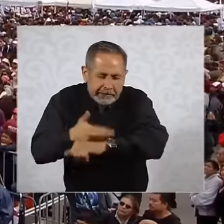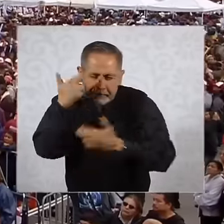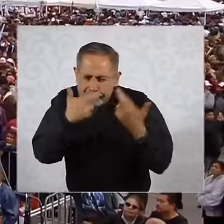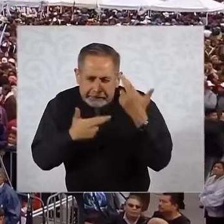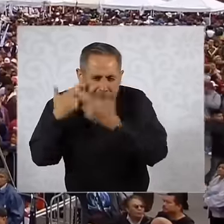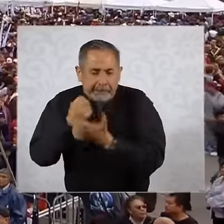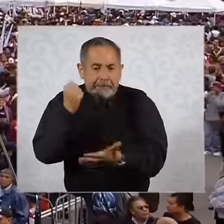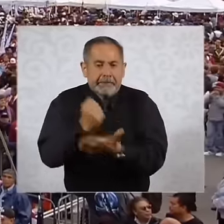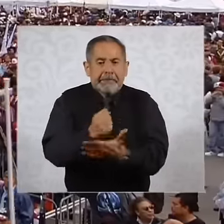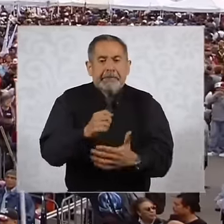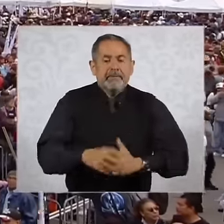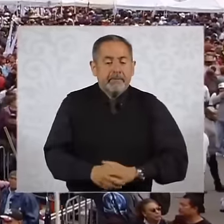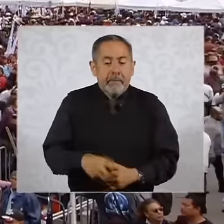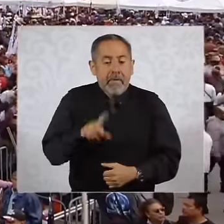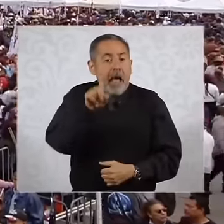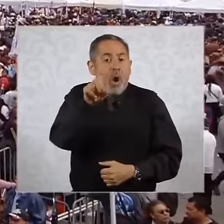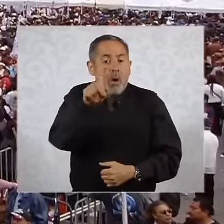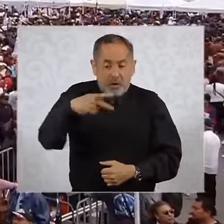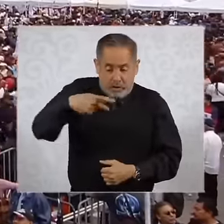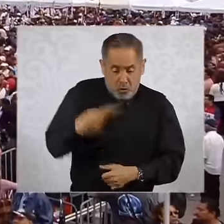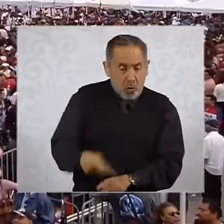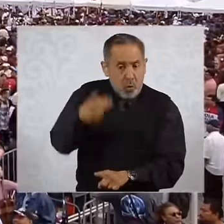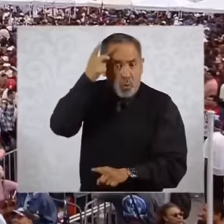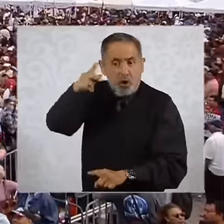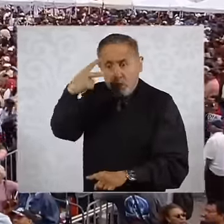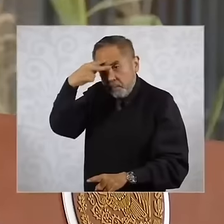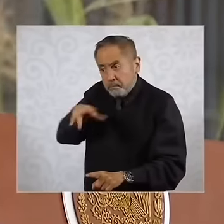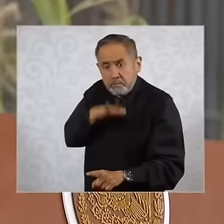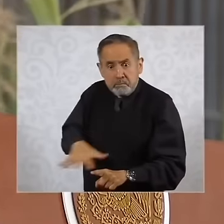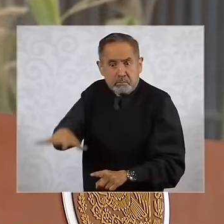El agua es de la nación.